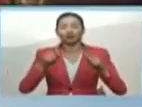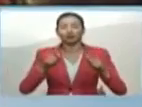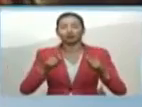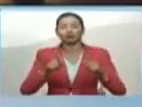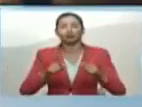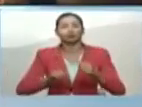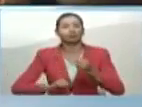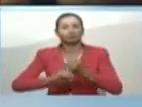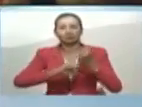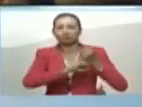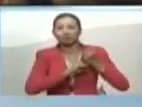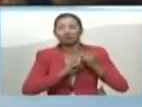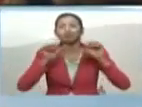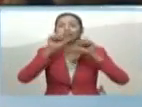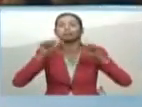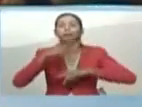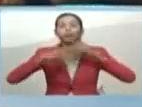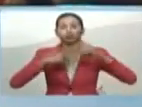aparato productivo.